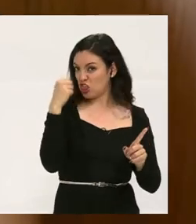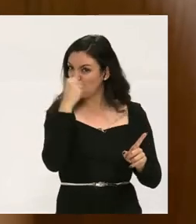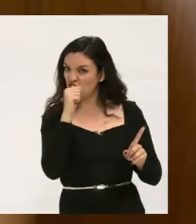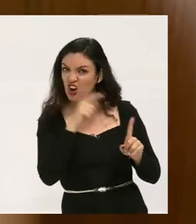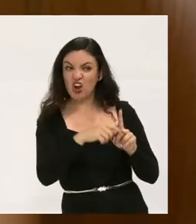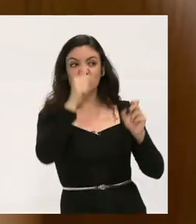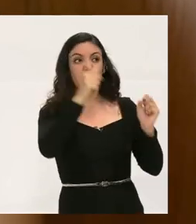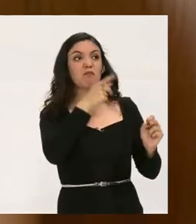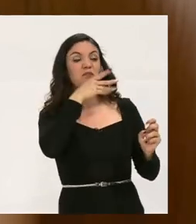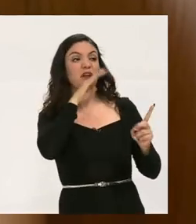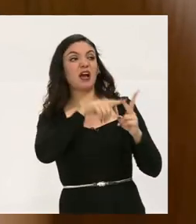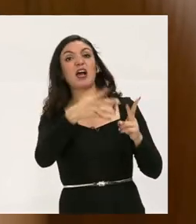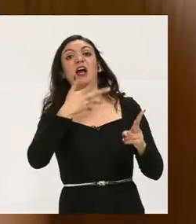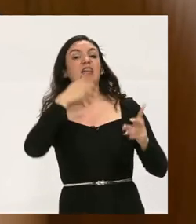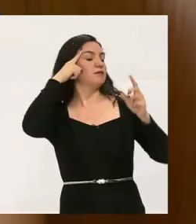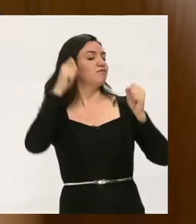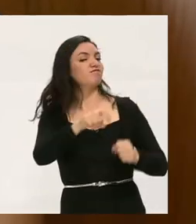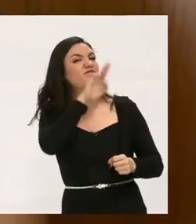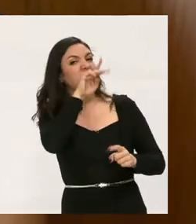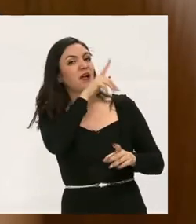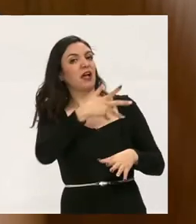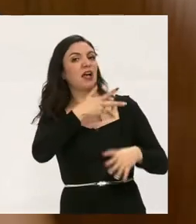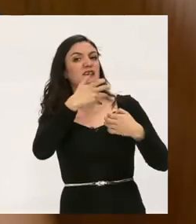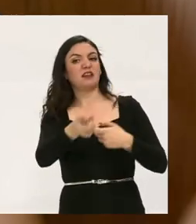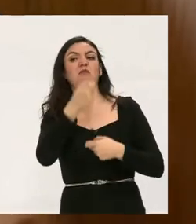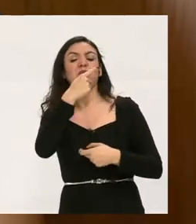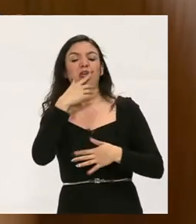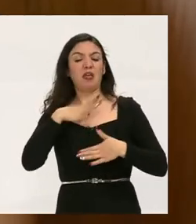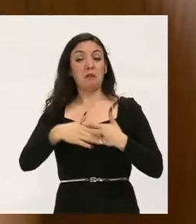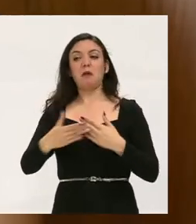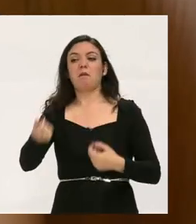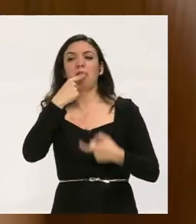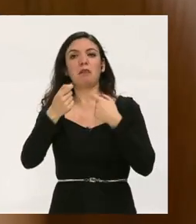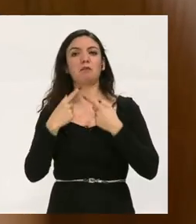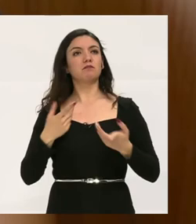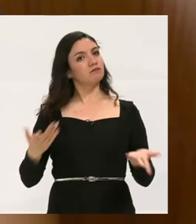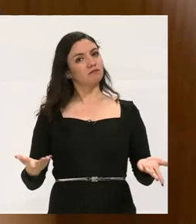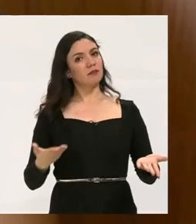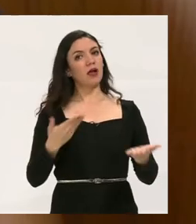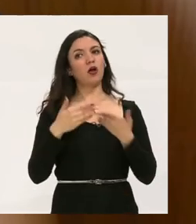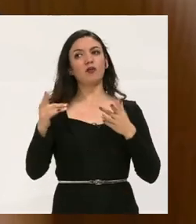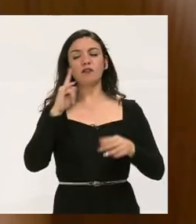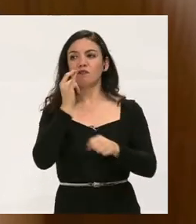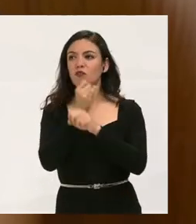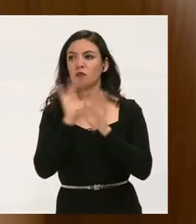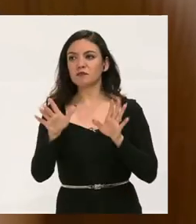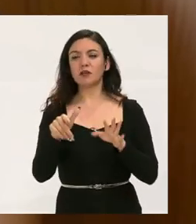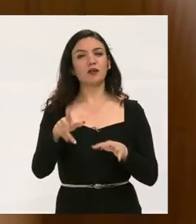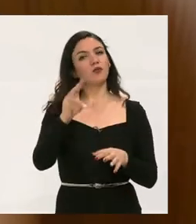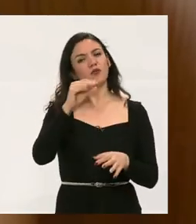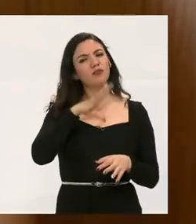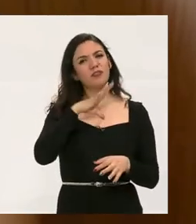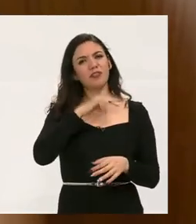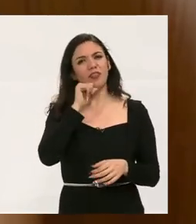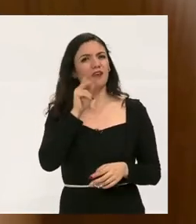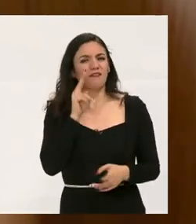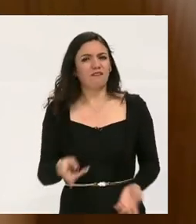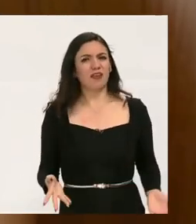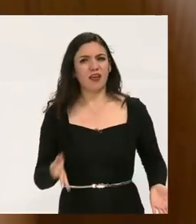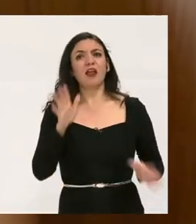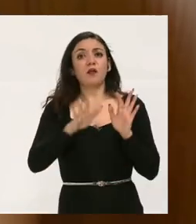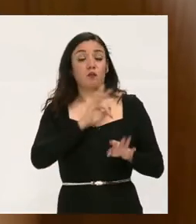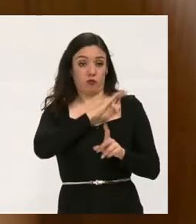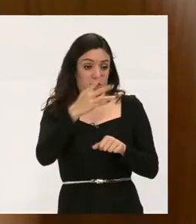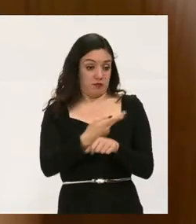por un drogadicto son los papás seguramente toma la mamá seguramente ese médico con tanta información ya se sabe que no tienen que ver